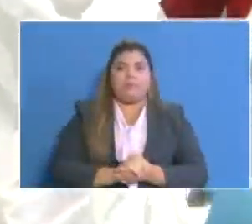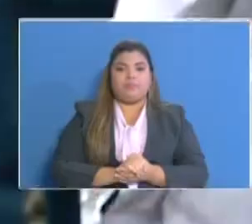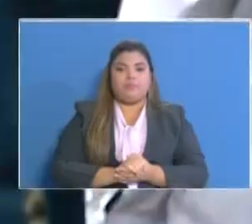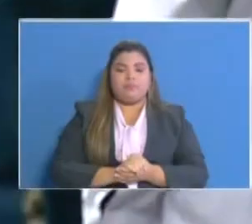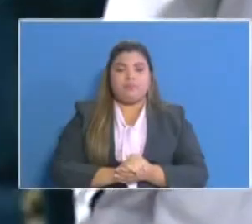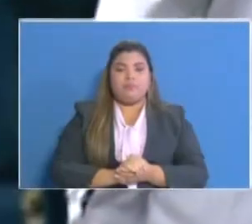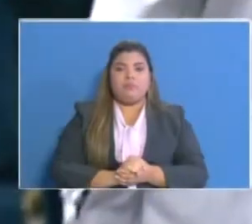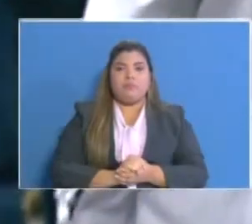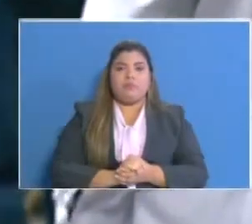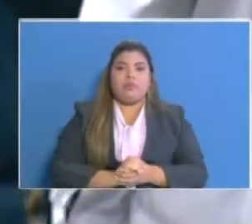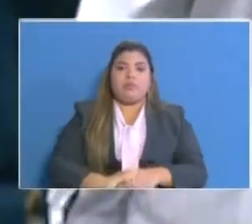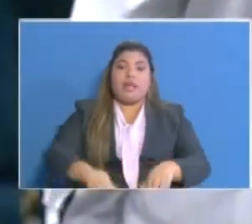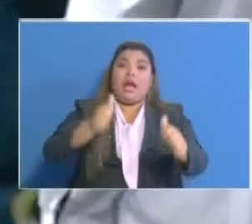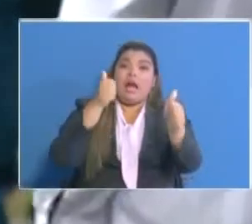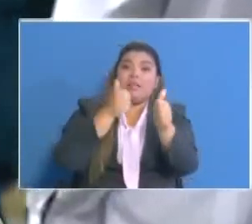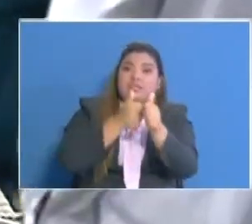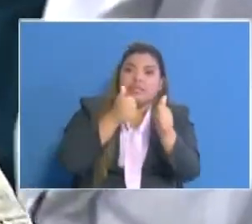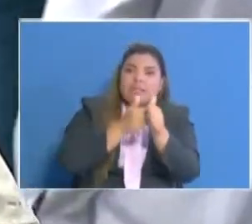Asistencia educativa,